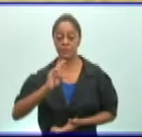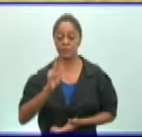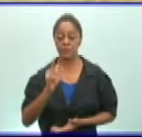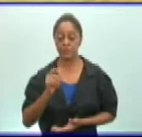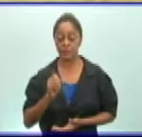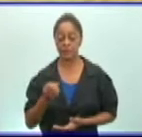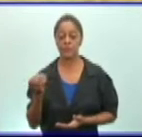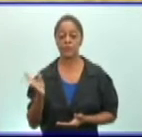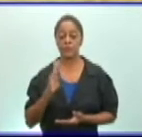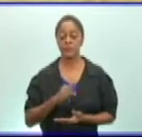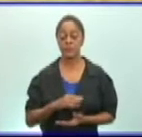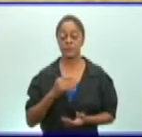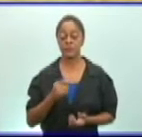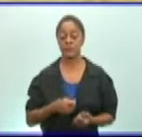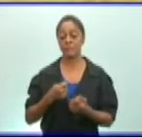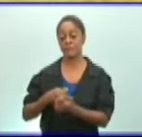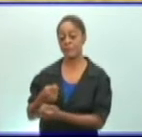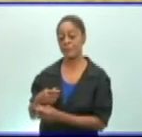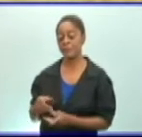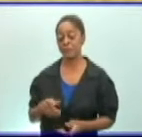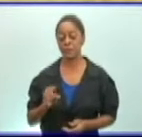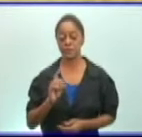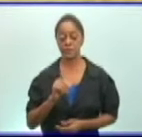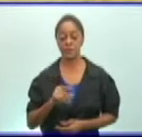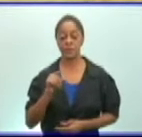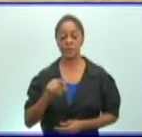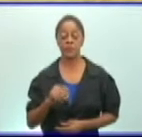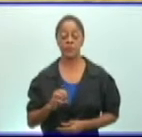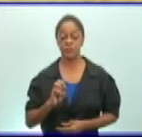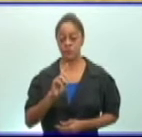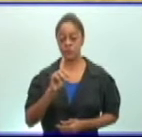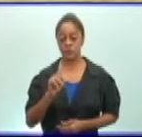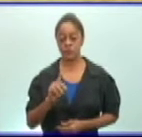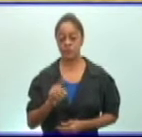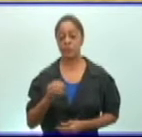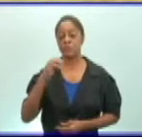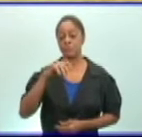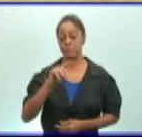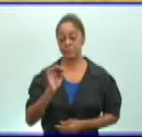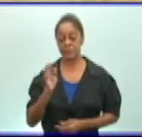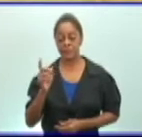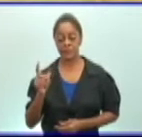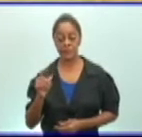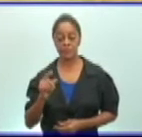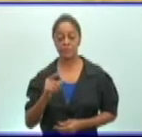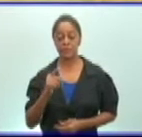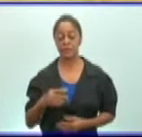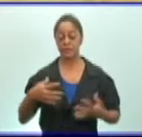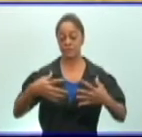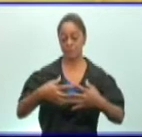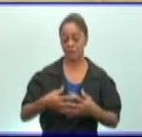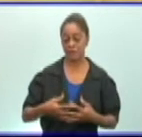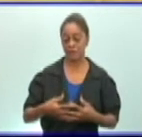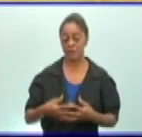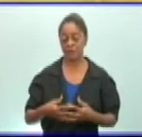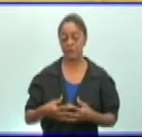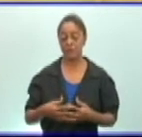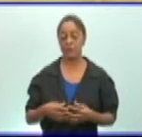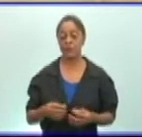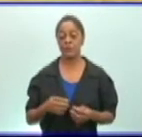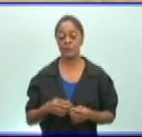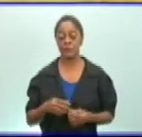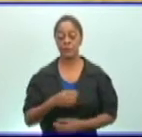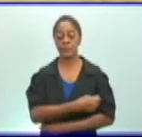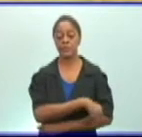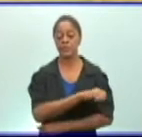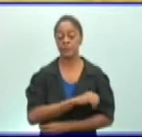a partir de la invasión doria. Lo cierto es que tanto dorios, cretenses, minoicos van a hacer la conformación de ese pueblo